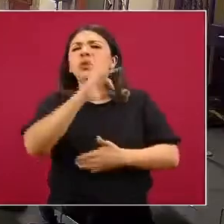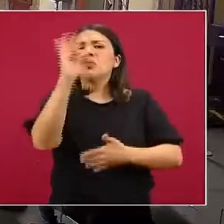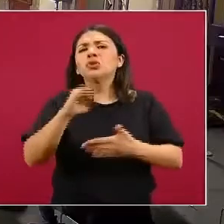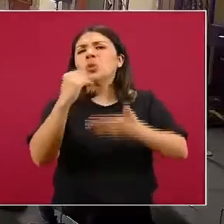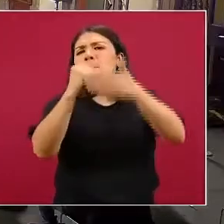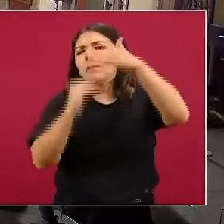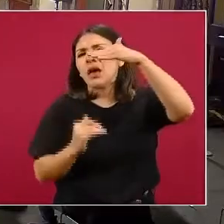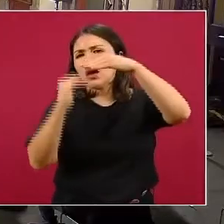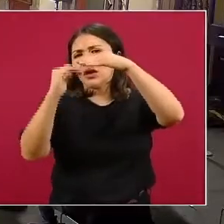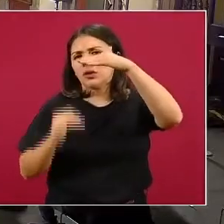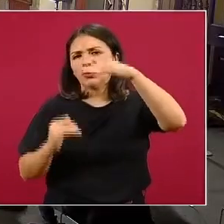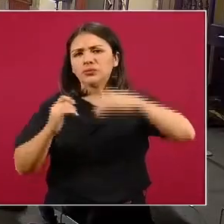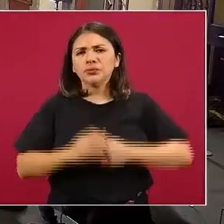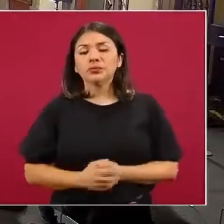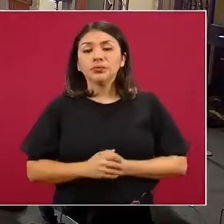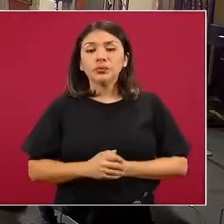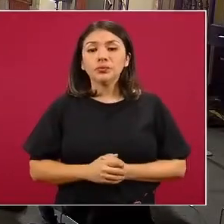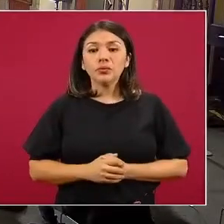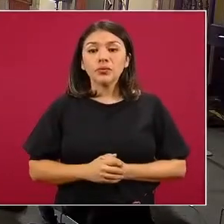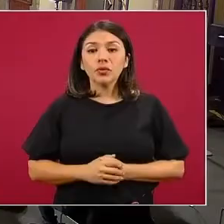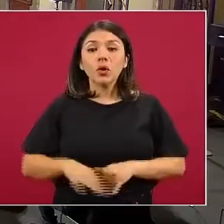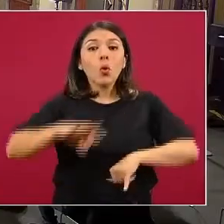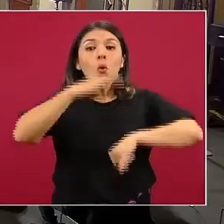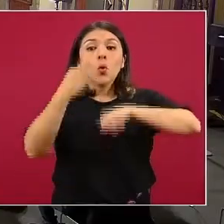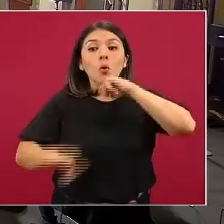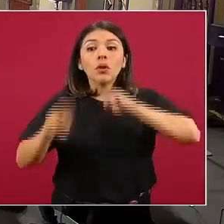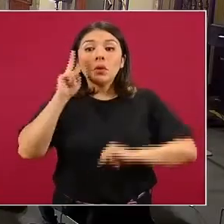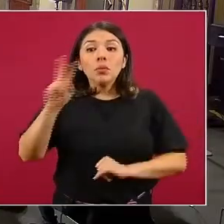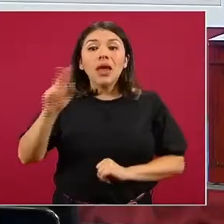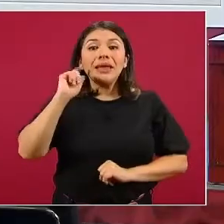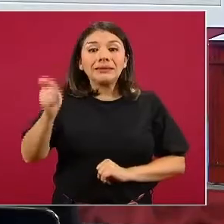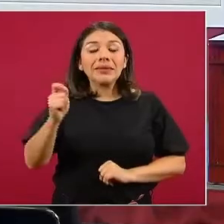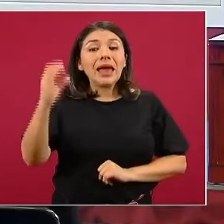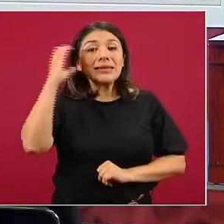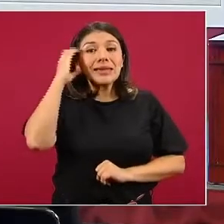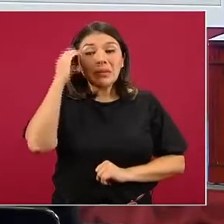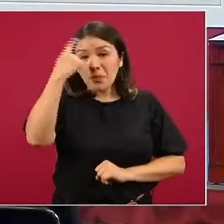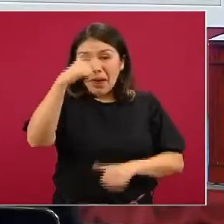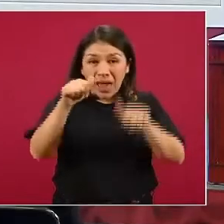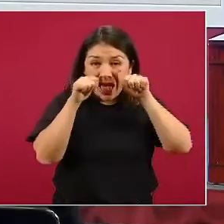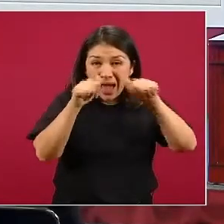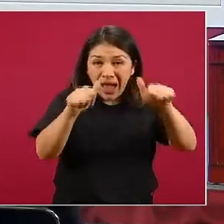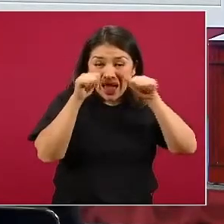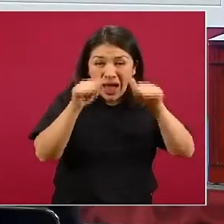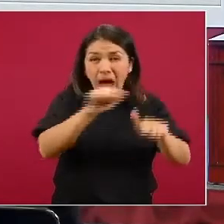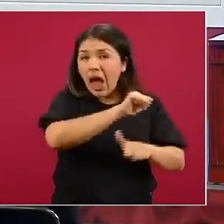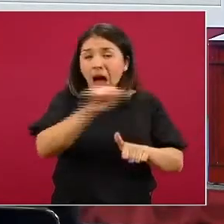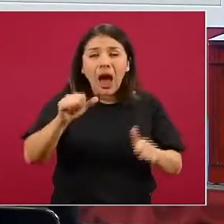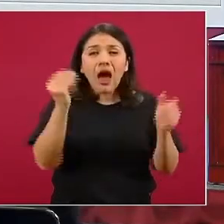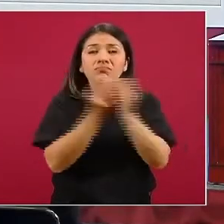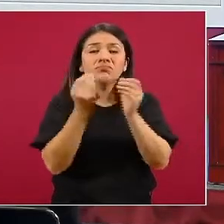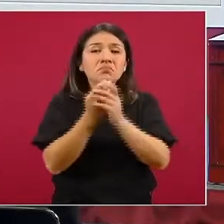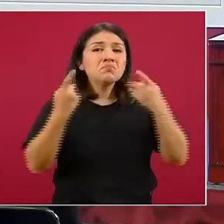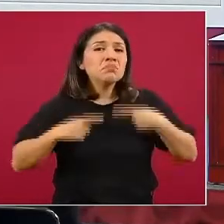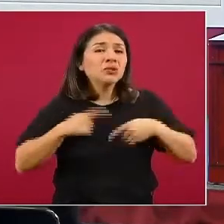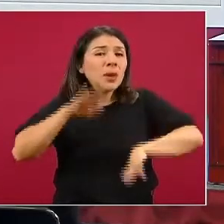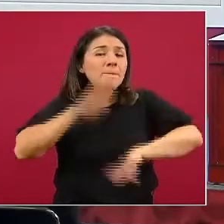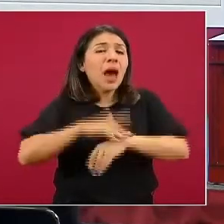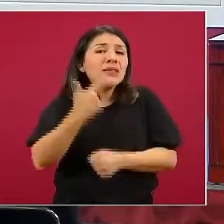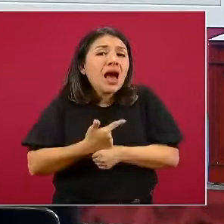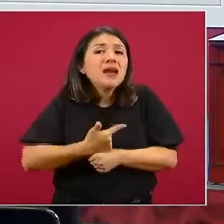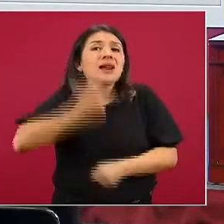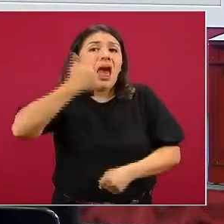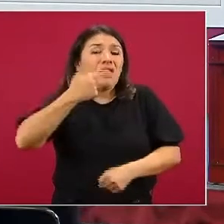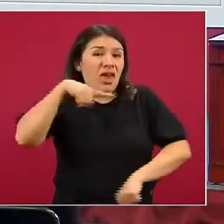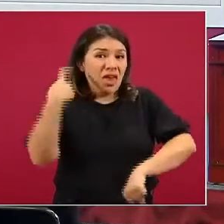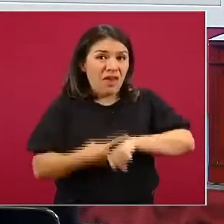La siguiente. Y por último, en las camas destinadas o habilitadas para atender a personas